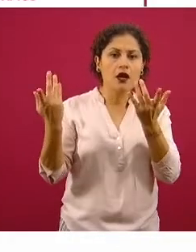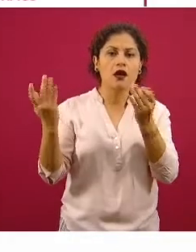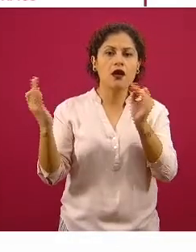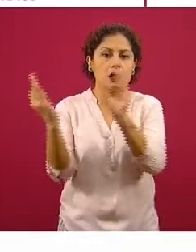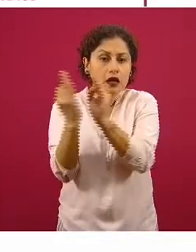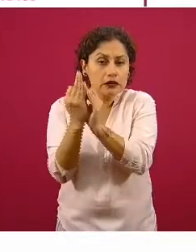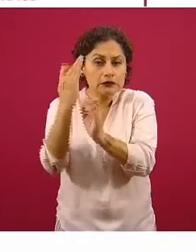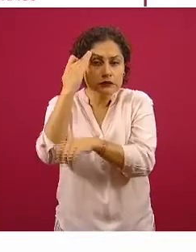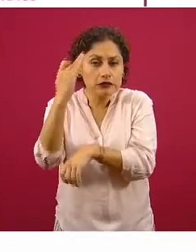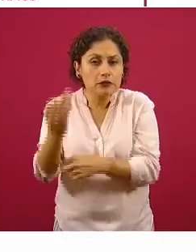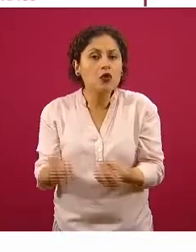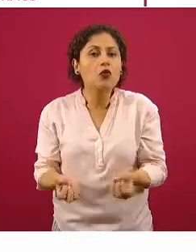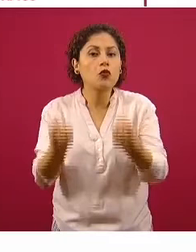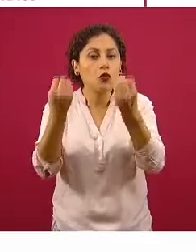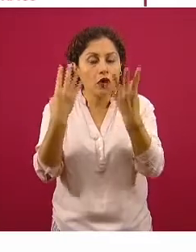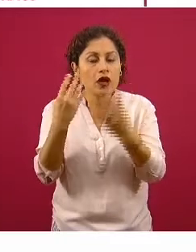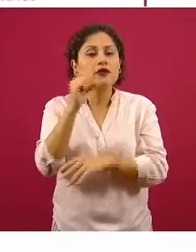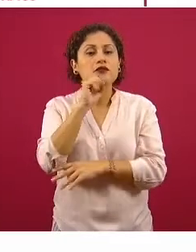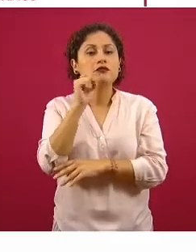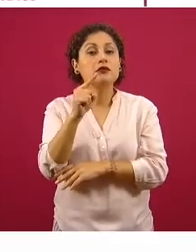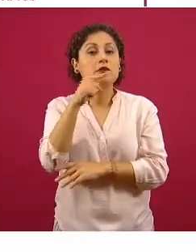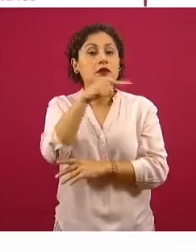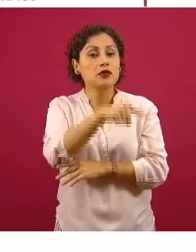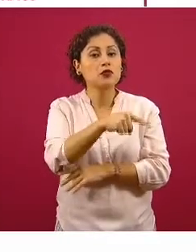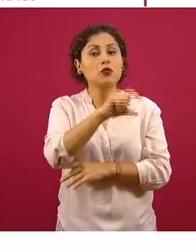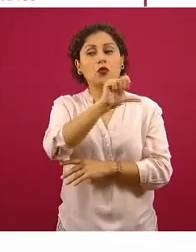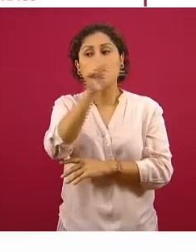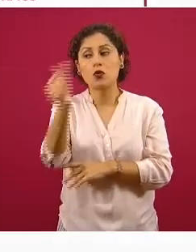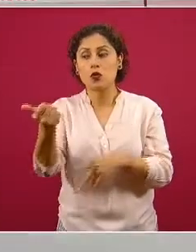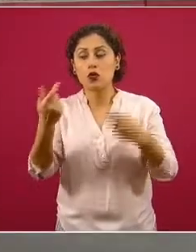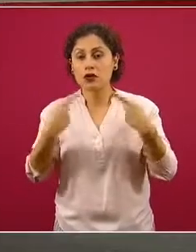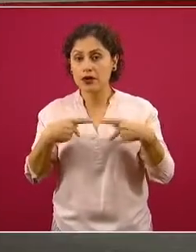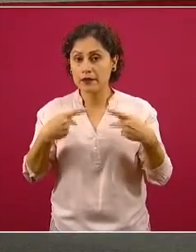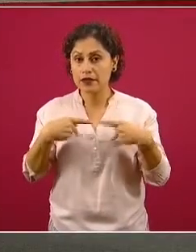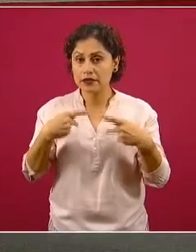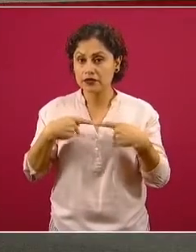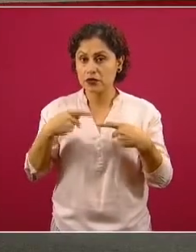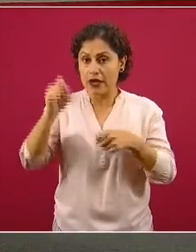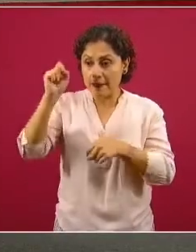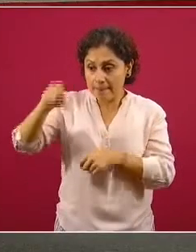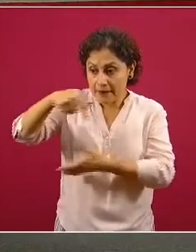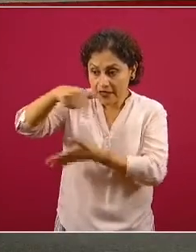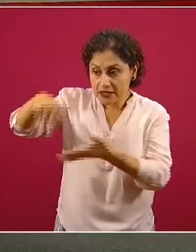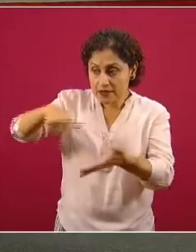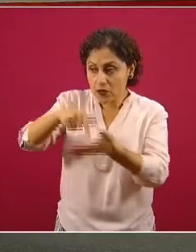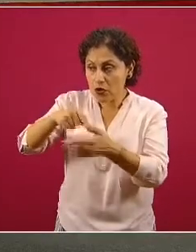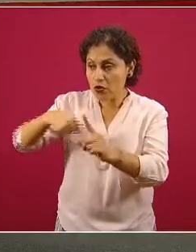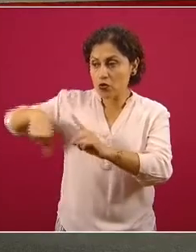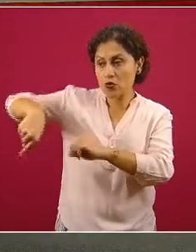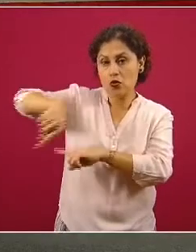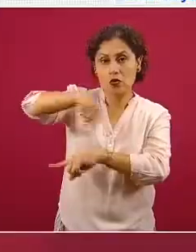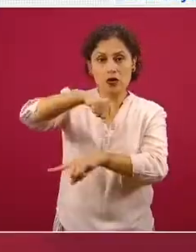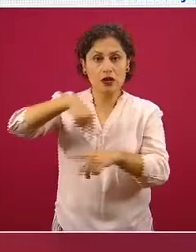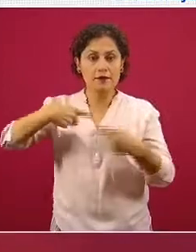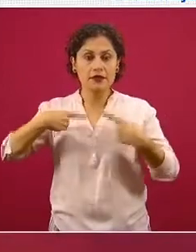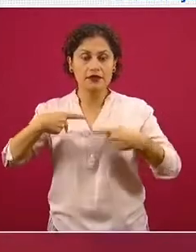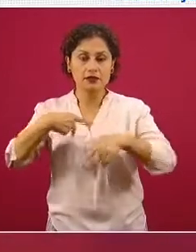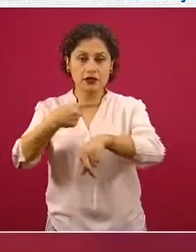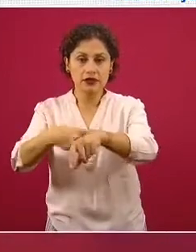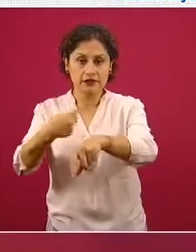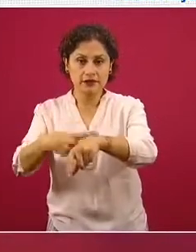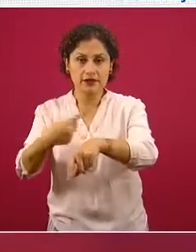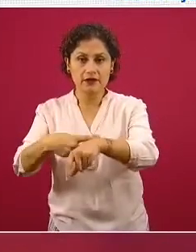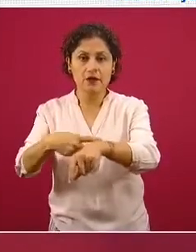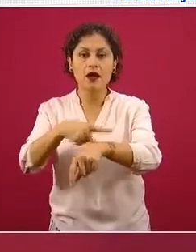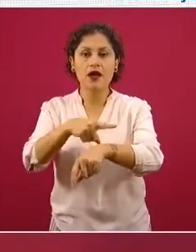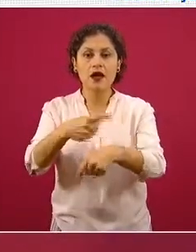contacto y cómo ese contacto pudo estar relacionado en tiempo con los momentos de enfermedad de la